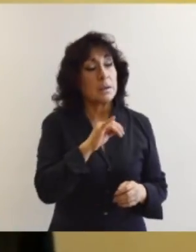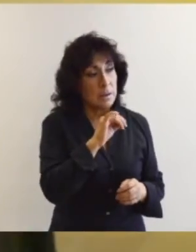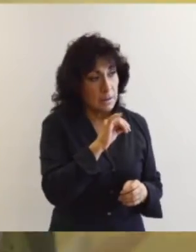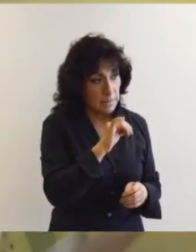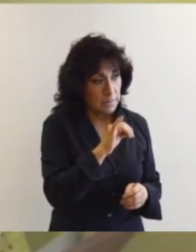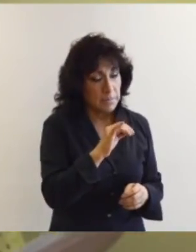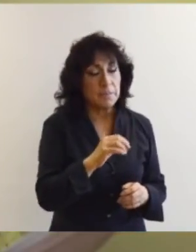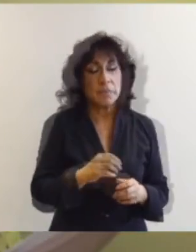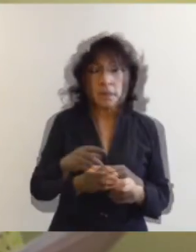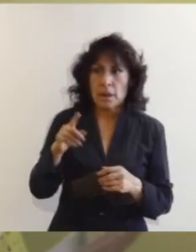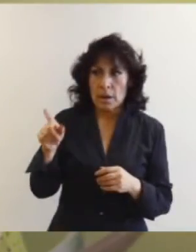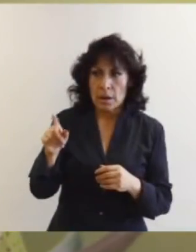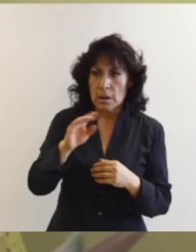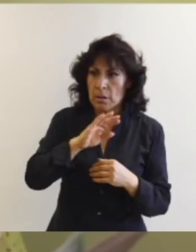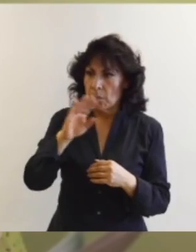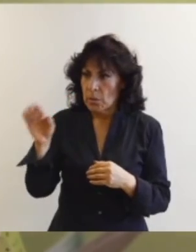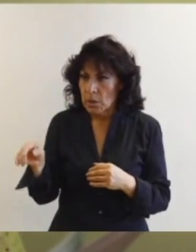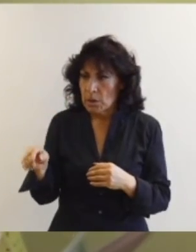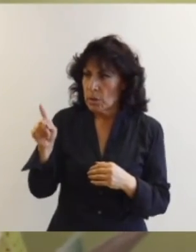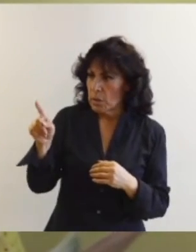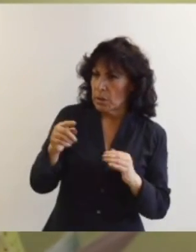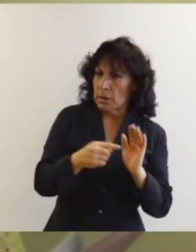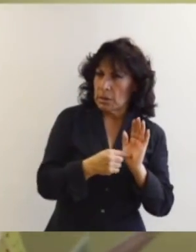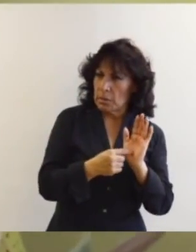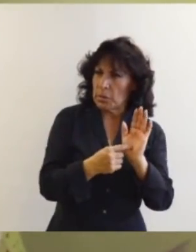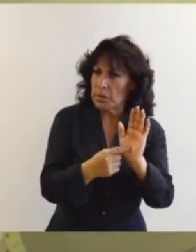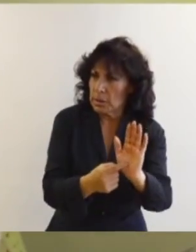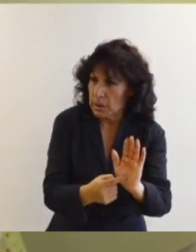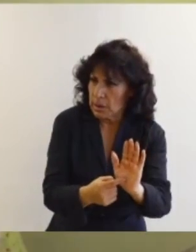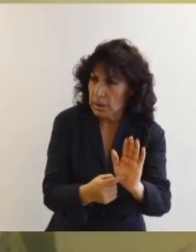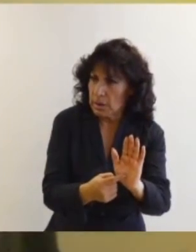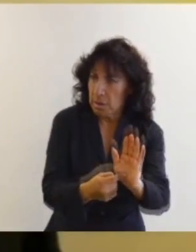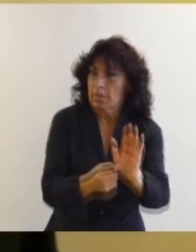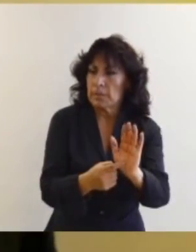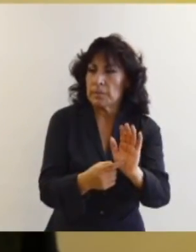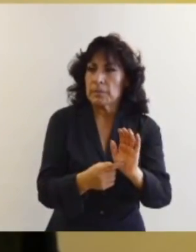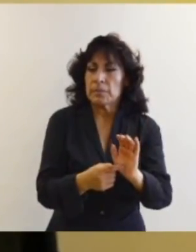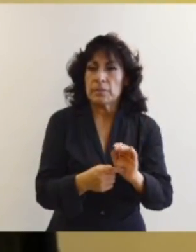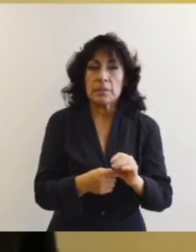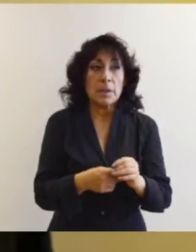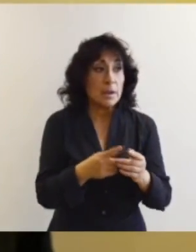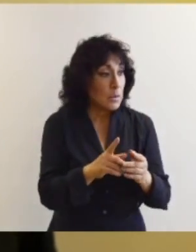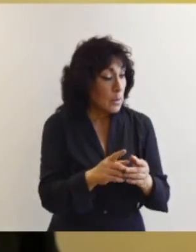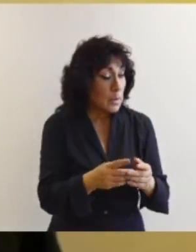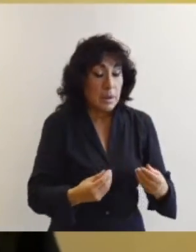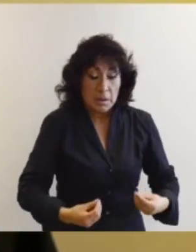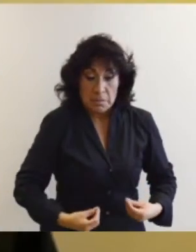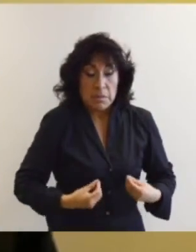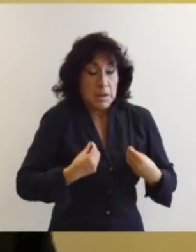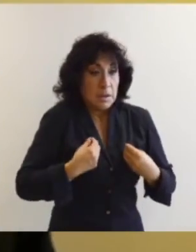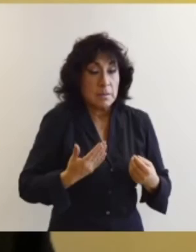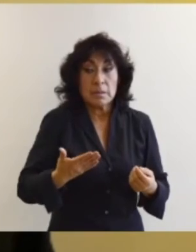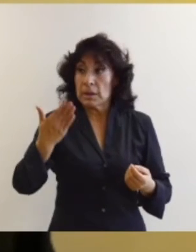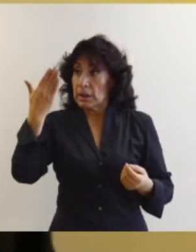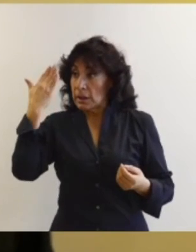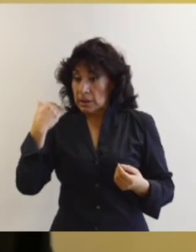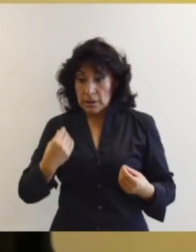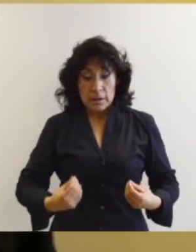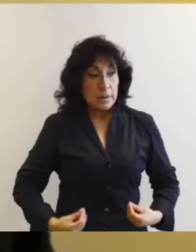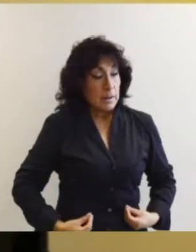Sí. ¿Demostrando que ha muerto? Que vive, que